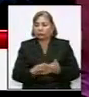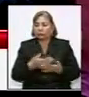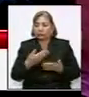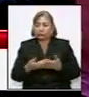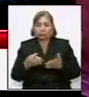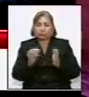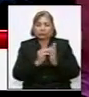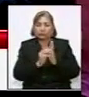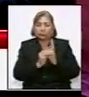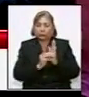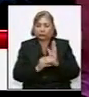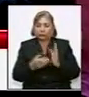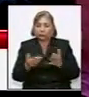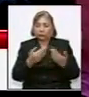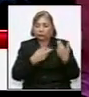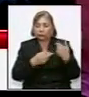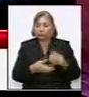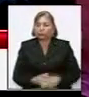algo de radiación